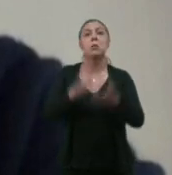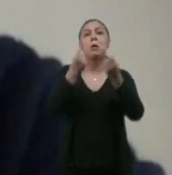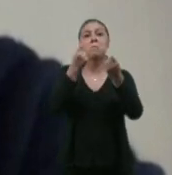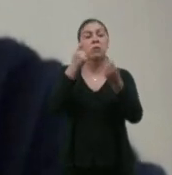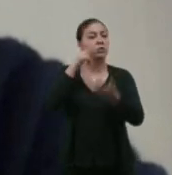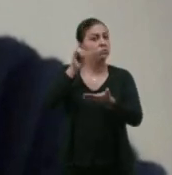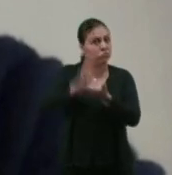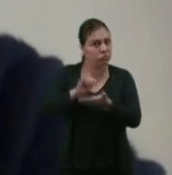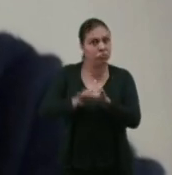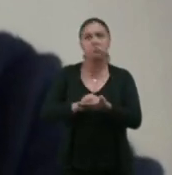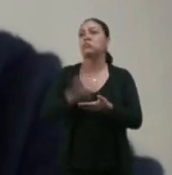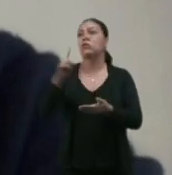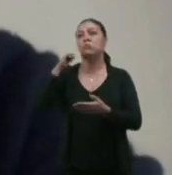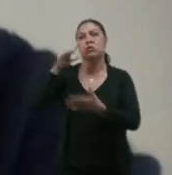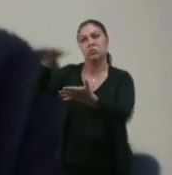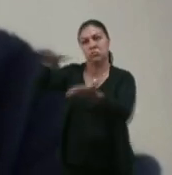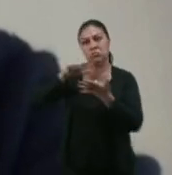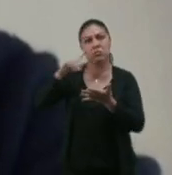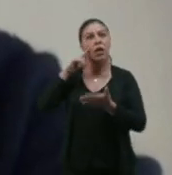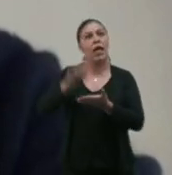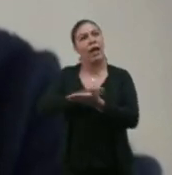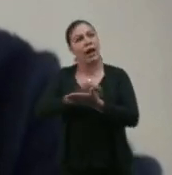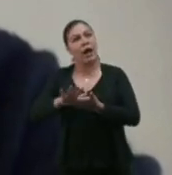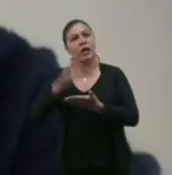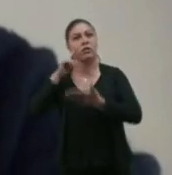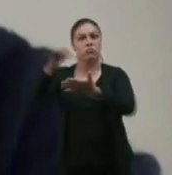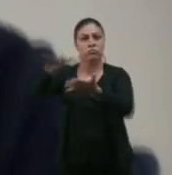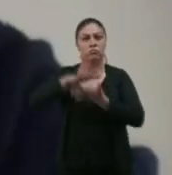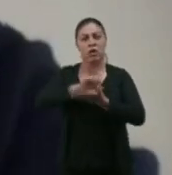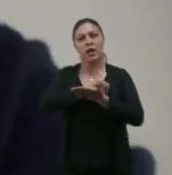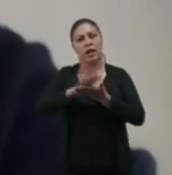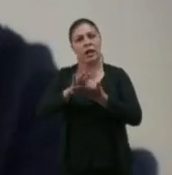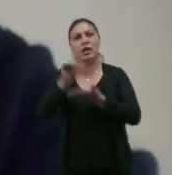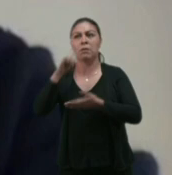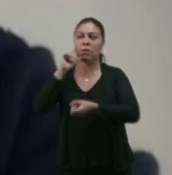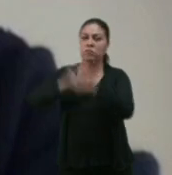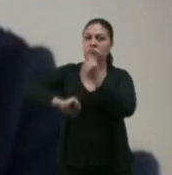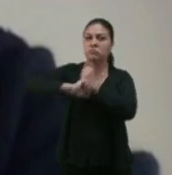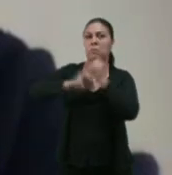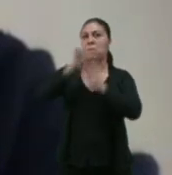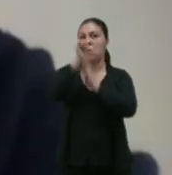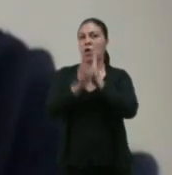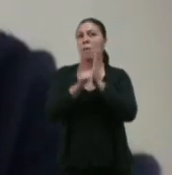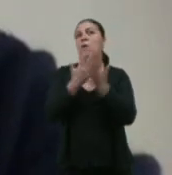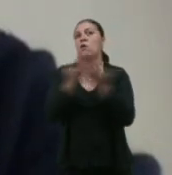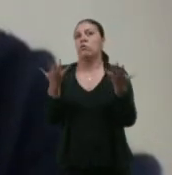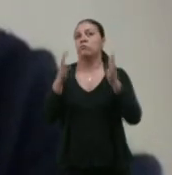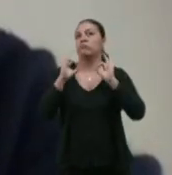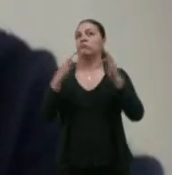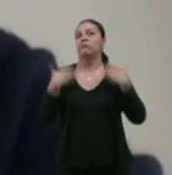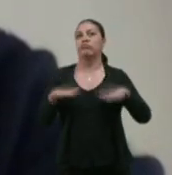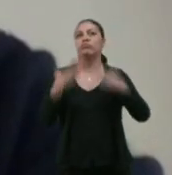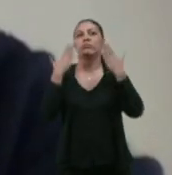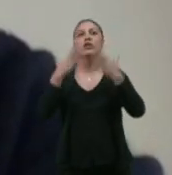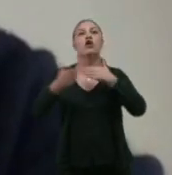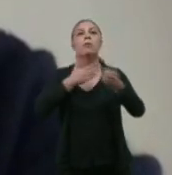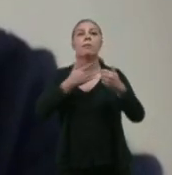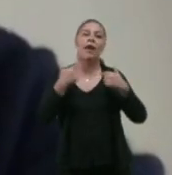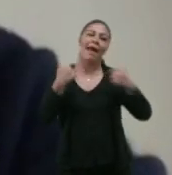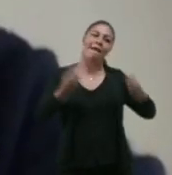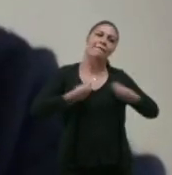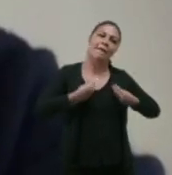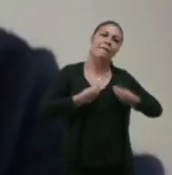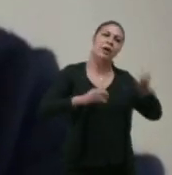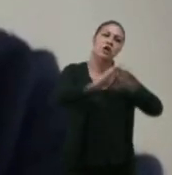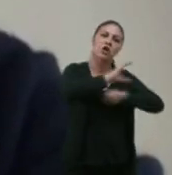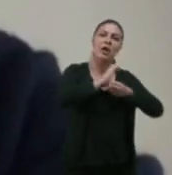con envíos gratis, con un programa de protección al comprador, etcétera, independientemente de dónde uno viva, ¿no? Entonces eso